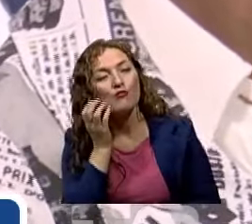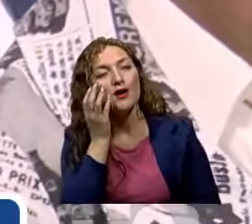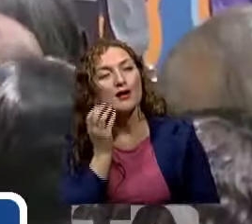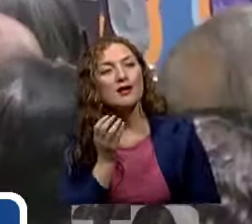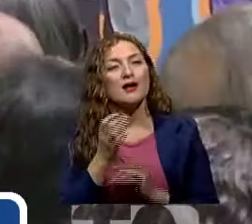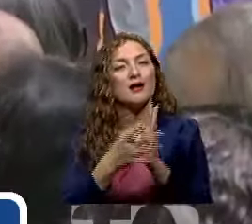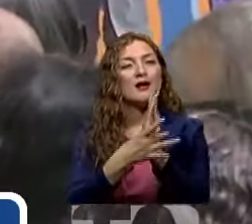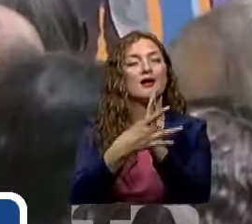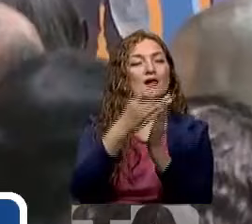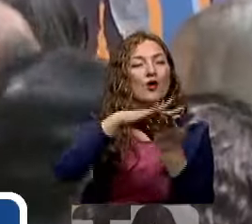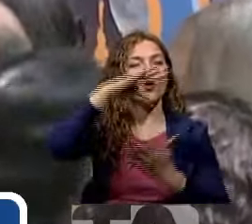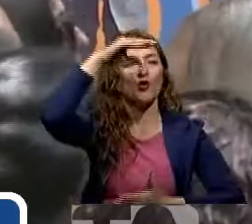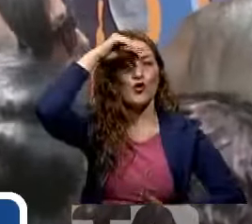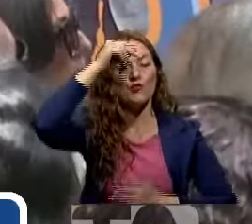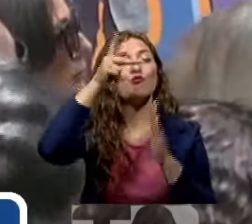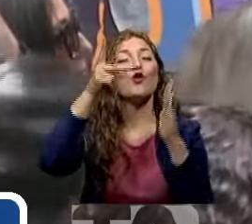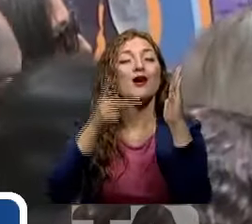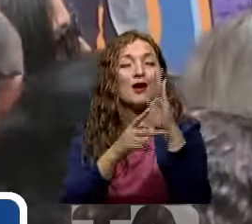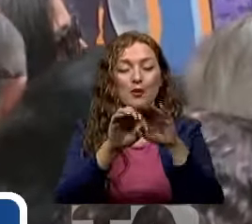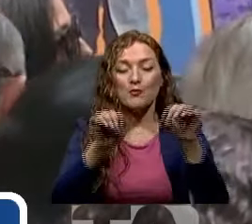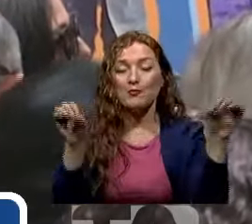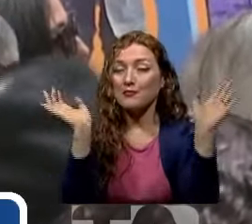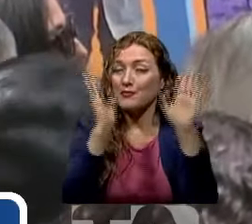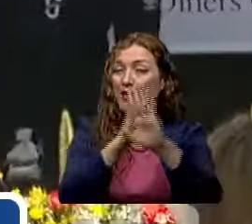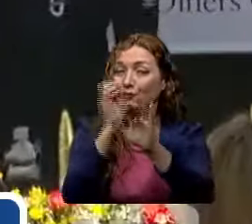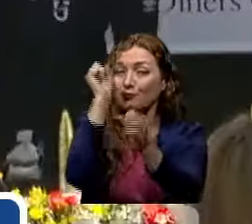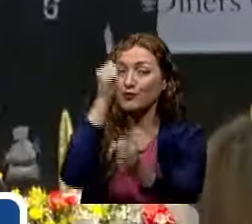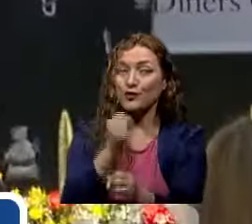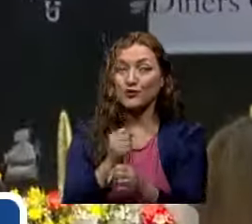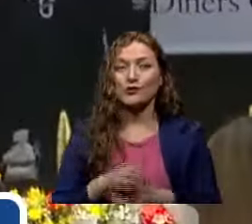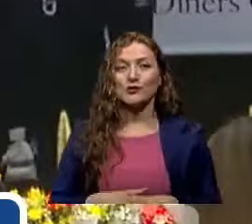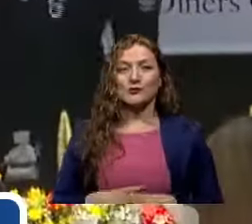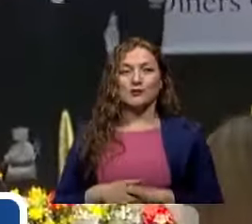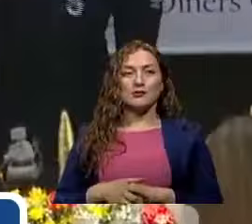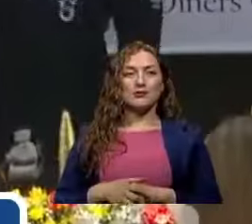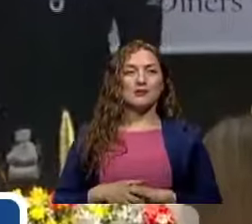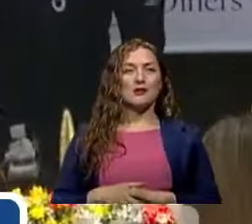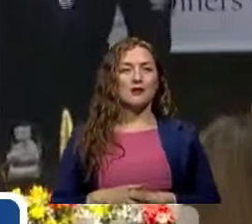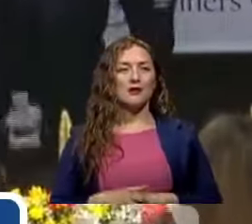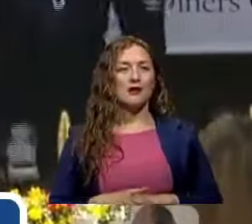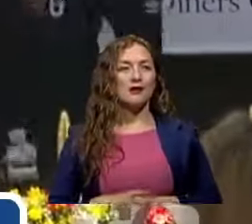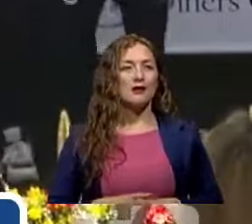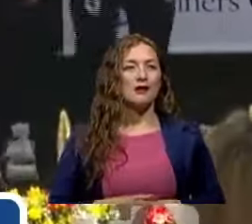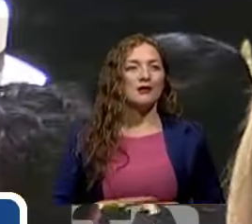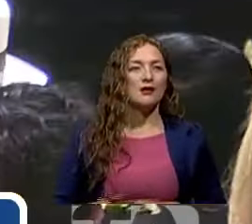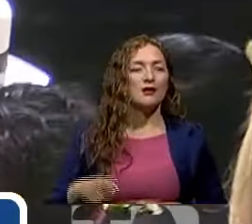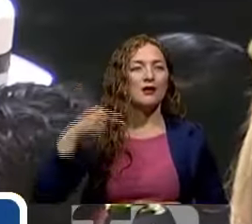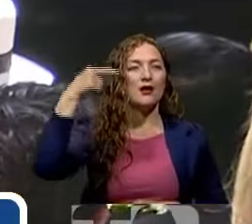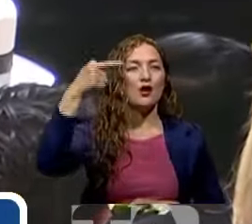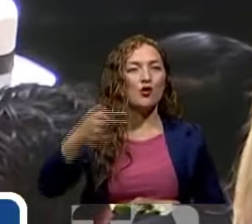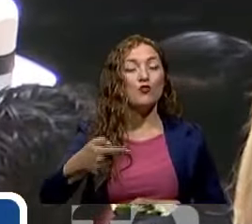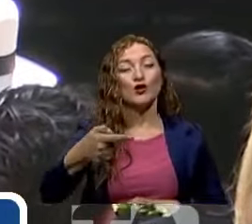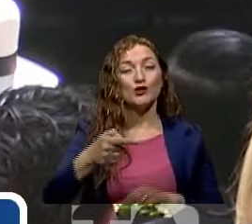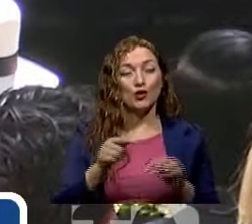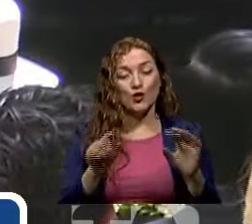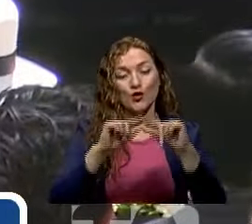también habilidades adquiridas en los programas de becas de la Fundación. CRISFE anunció que en la próxima década creará una red de